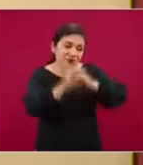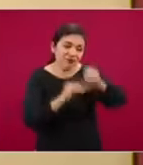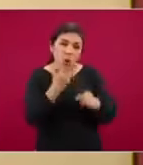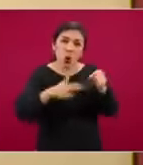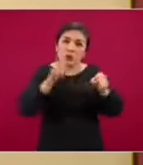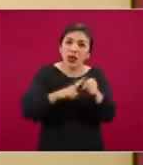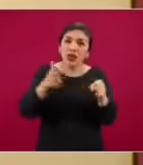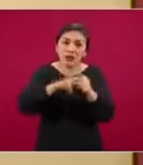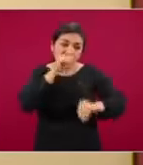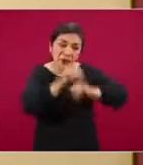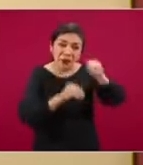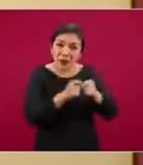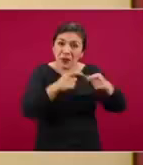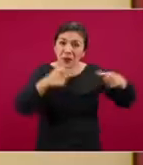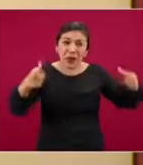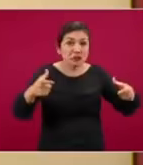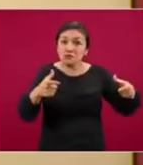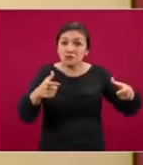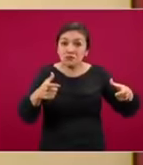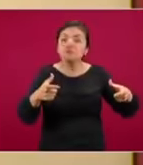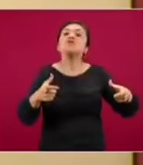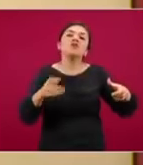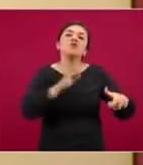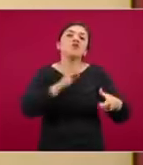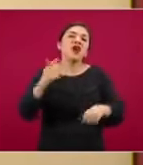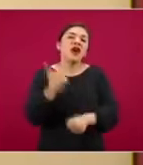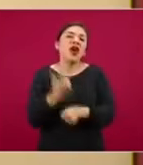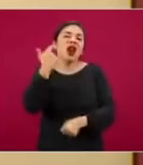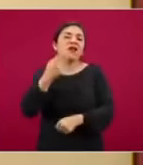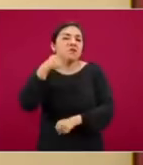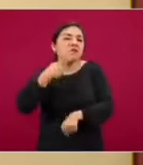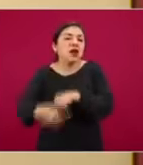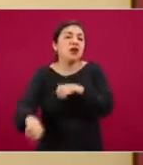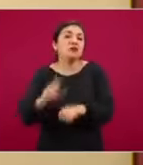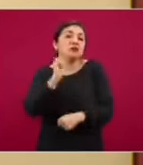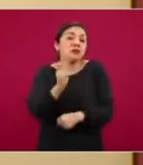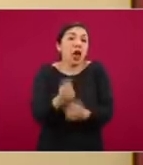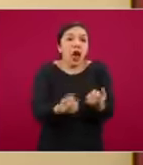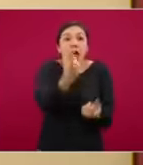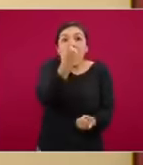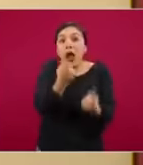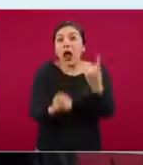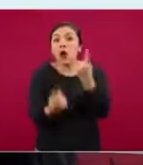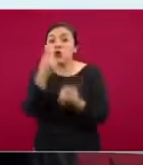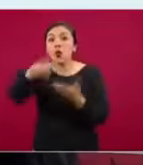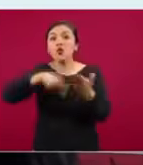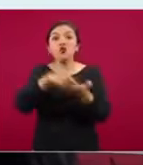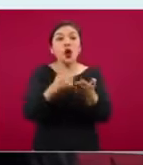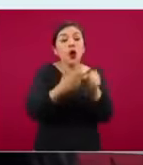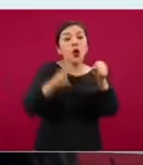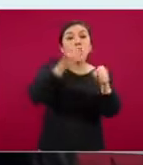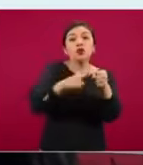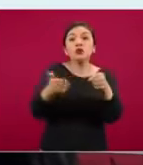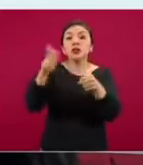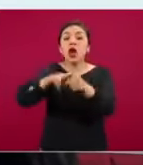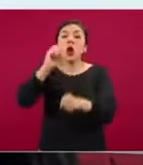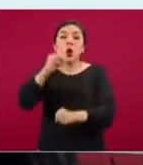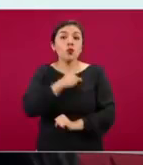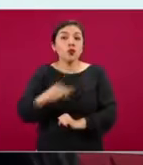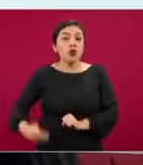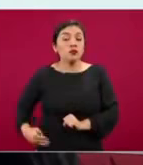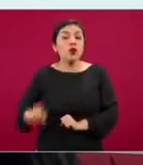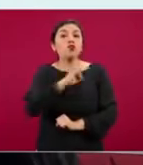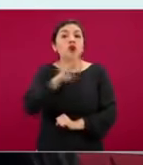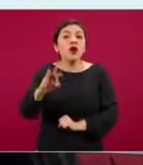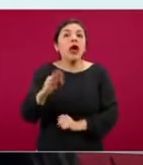de las camas hospitalarias, pues bueno, se corre un riesgo de que en algunas o varias unidades médicas o en municipios